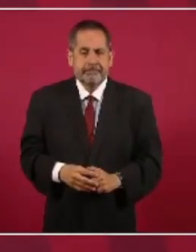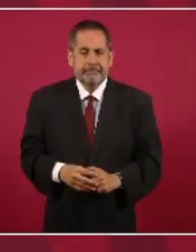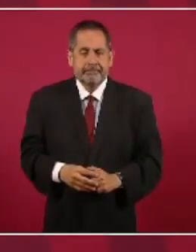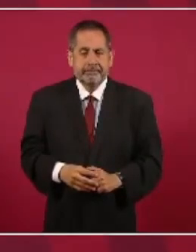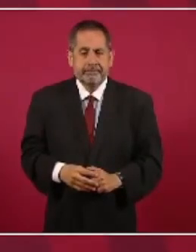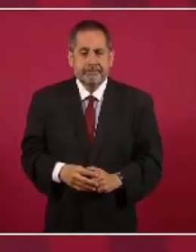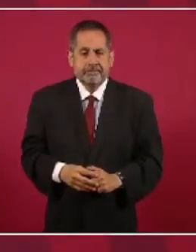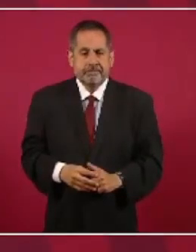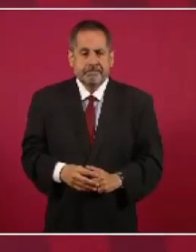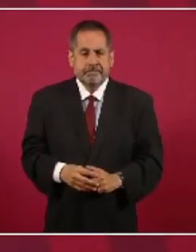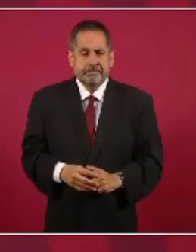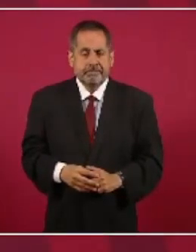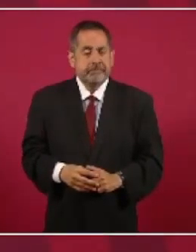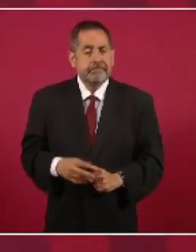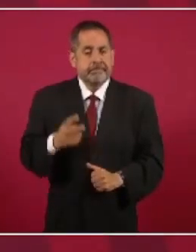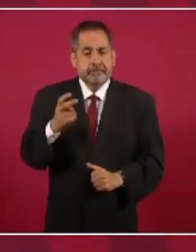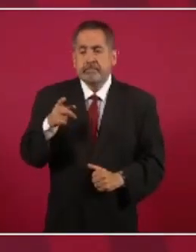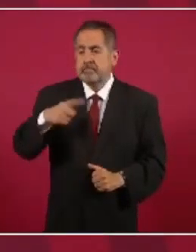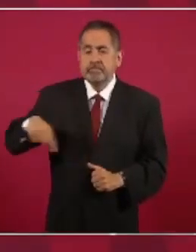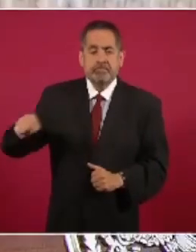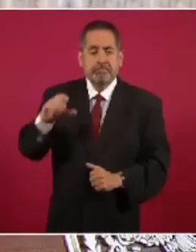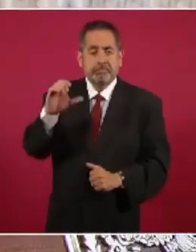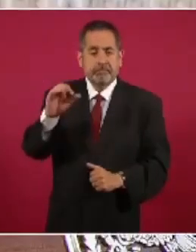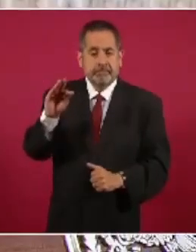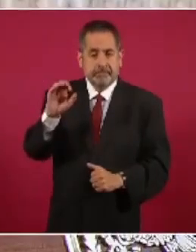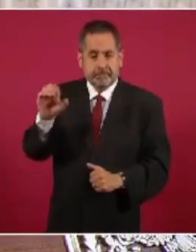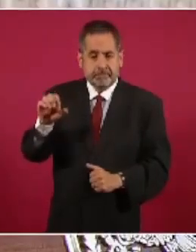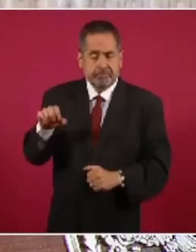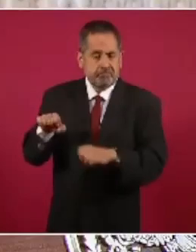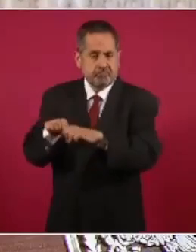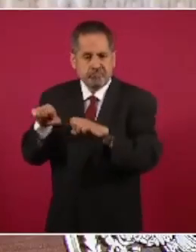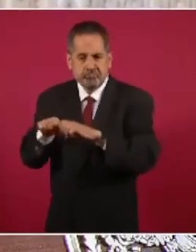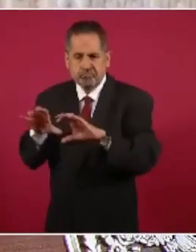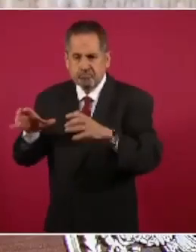Entonces, tienen un buen equipo técnico